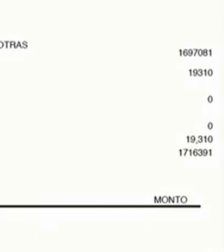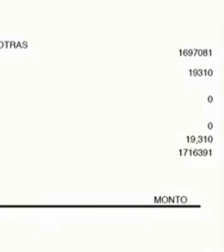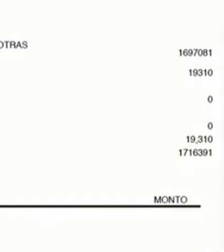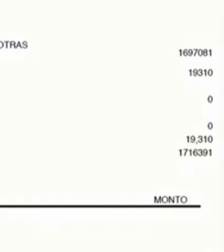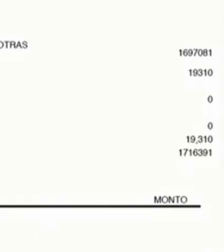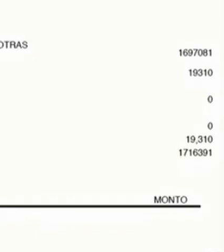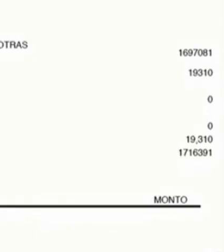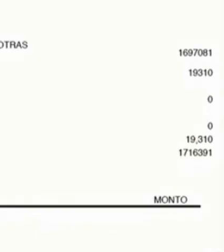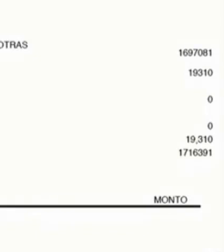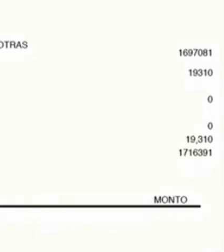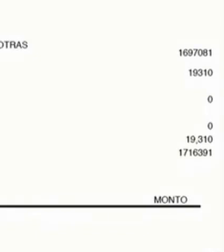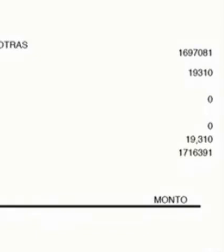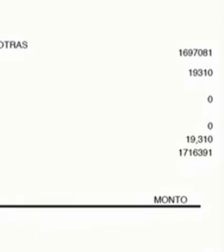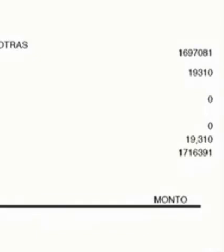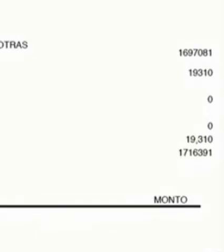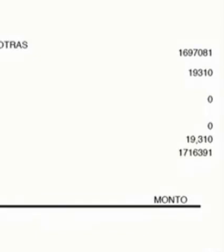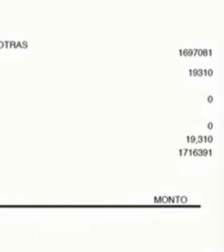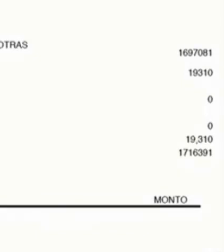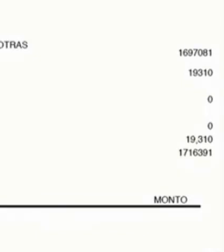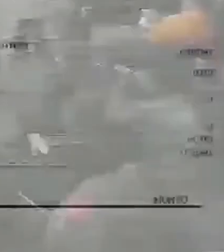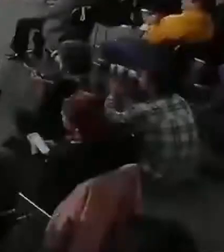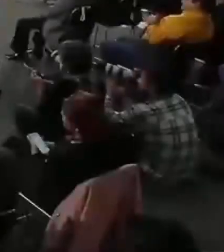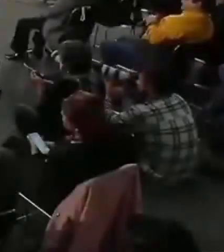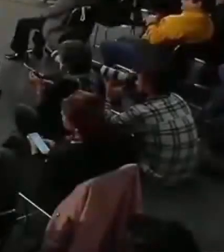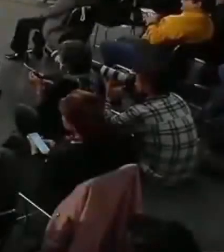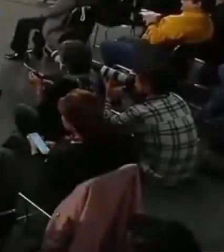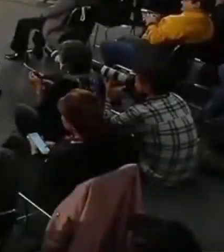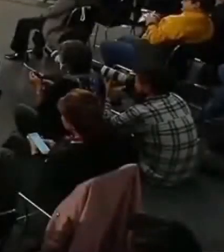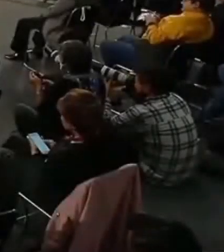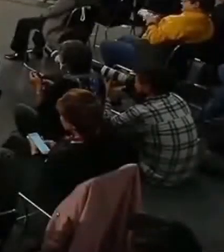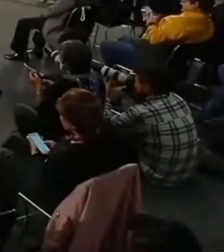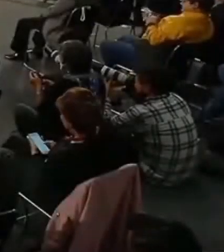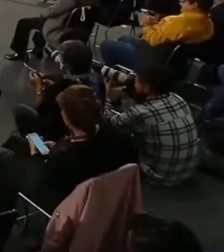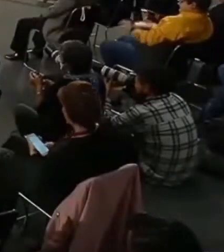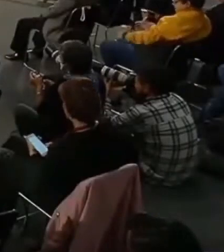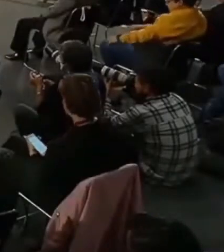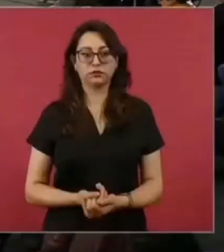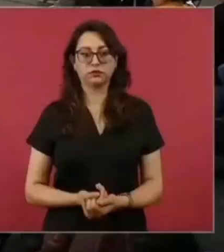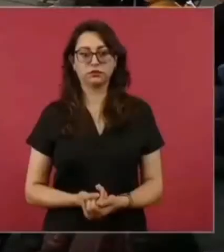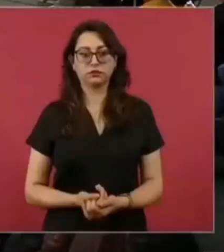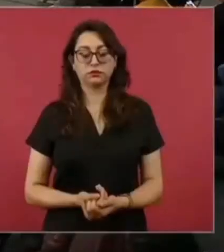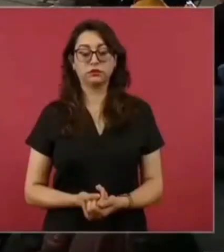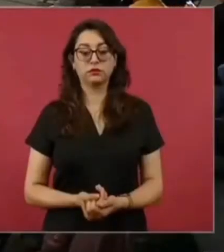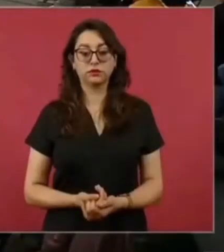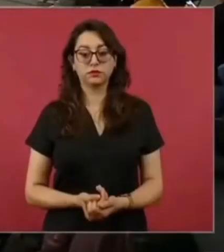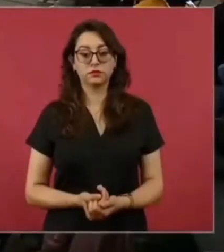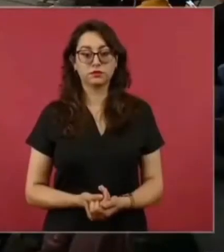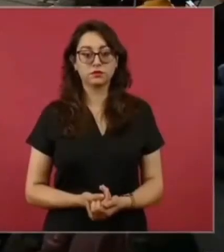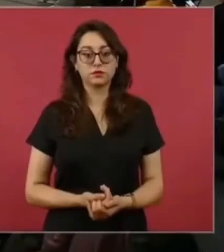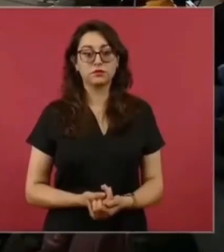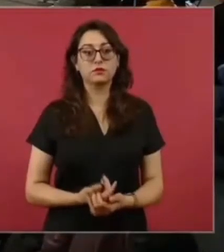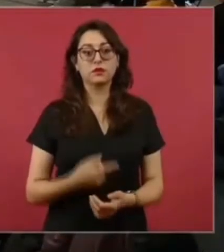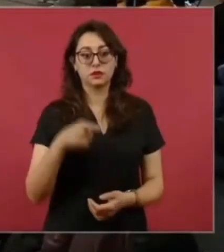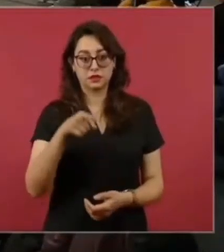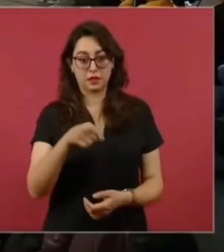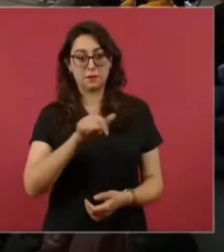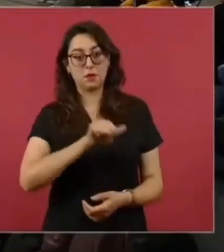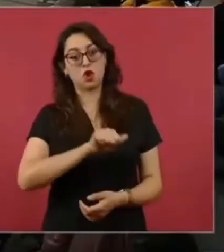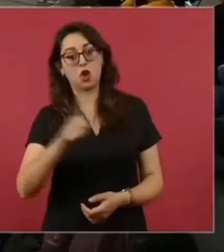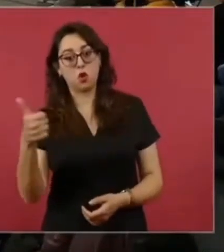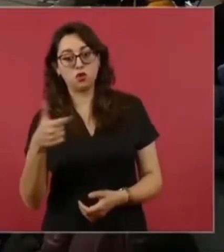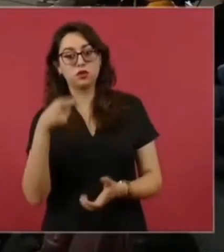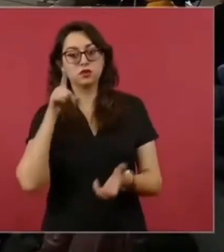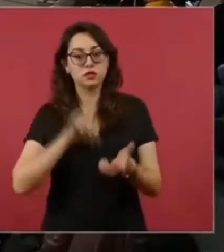lo de Beatriz, porque es que la declaración, me decían, incluye, sí.